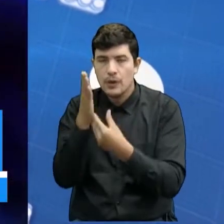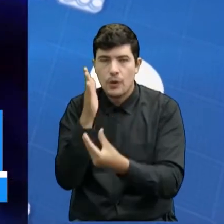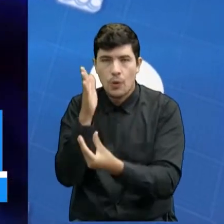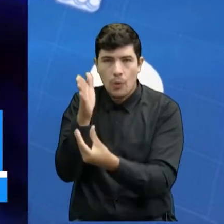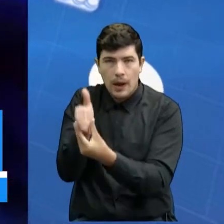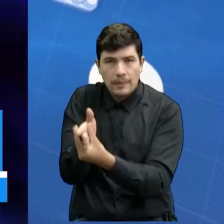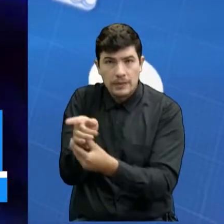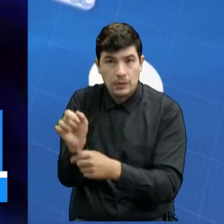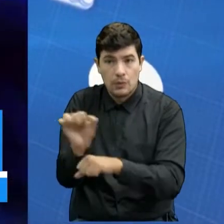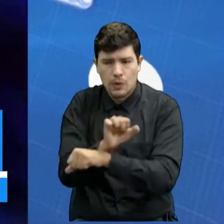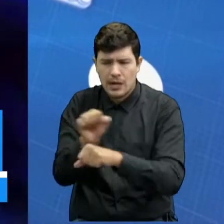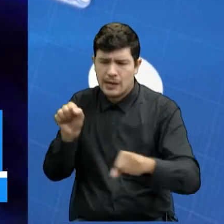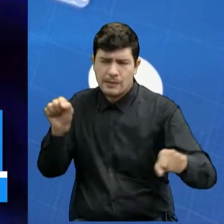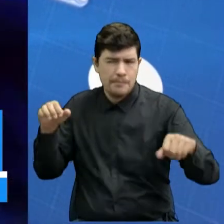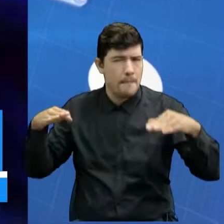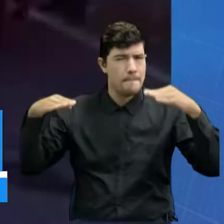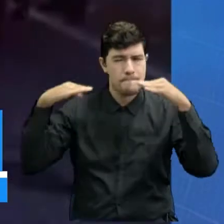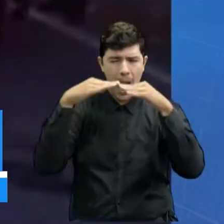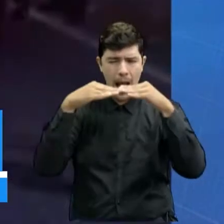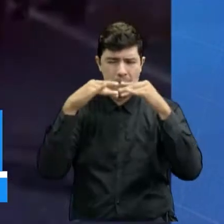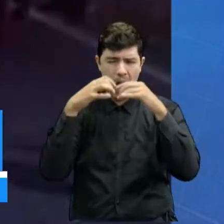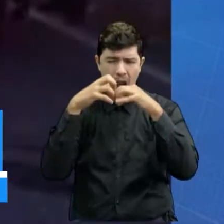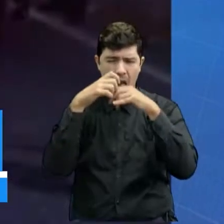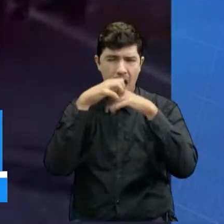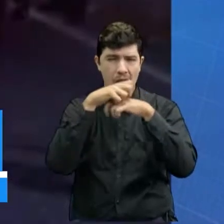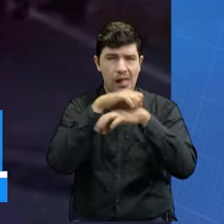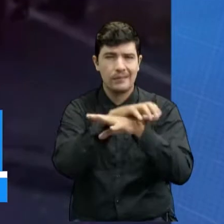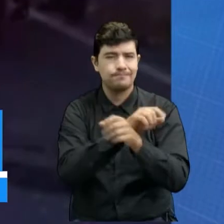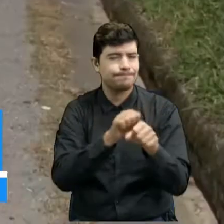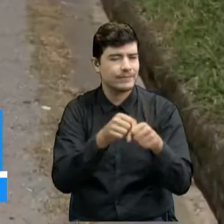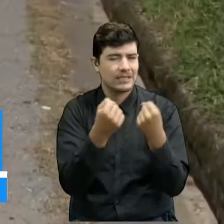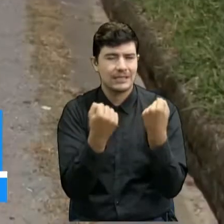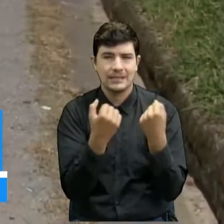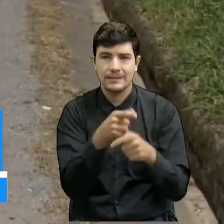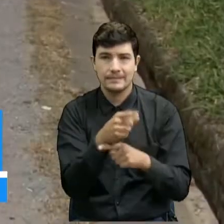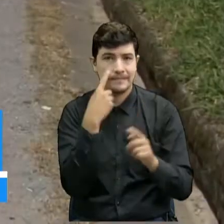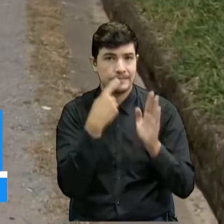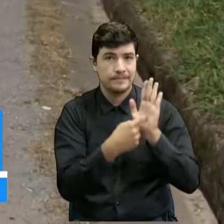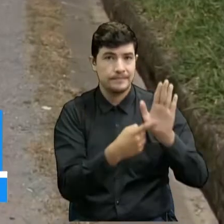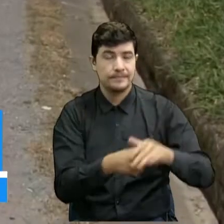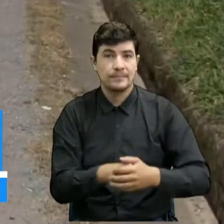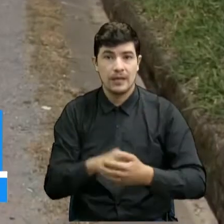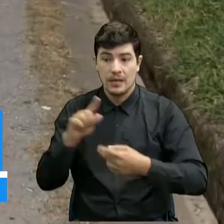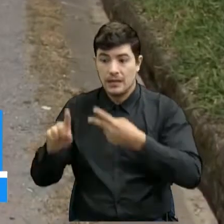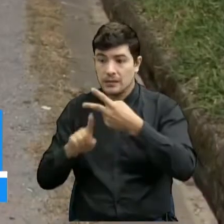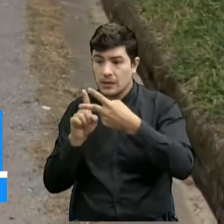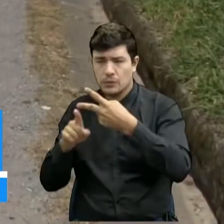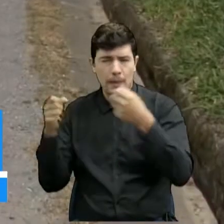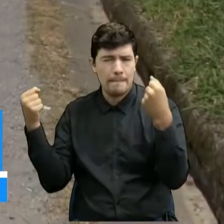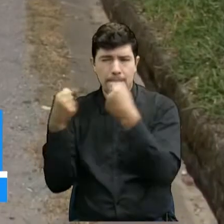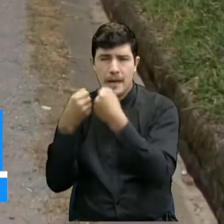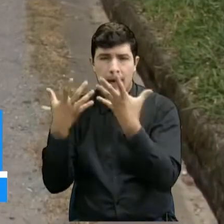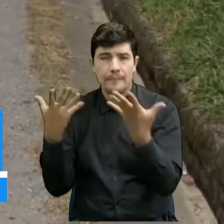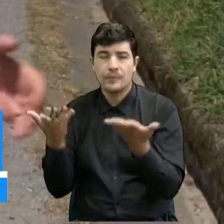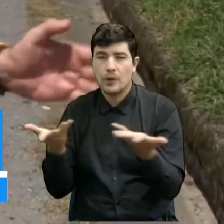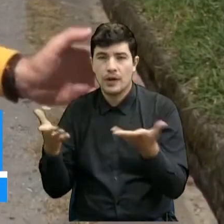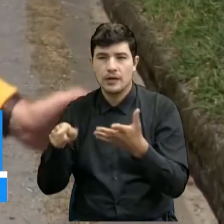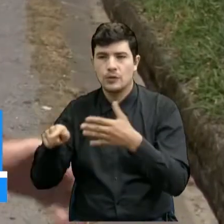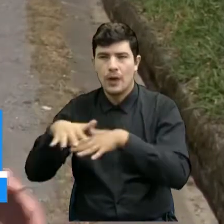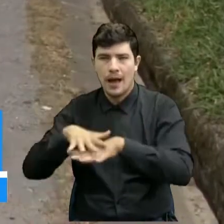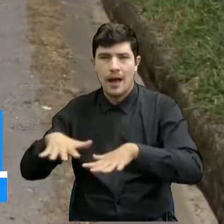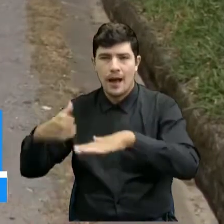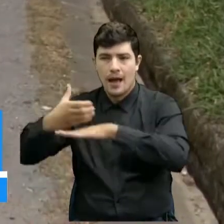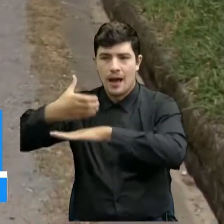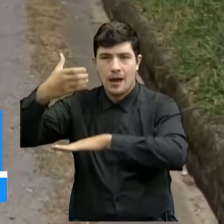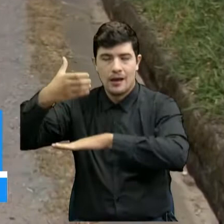chocó aparatosamente contra otro vehículo, quedando totalmente destruido. El segundo de ellos se presentó en el sector de La Cumbre por la vía